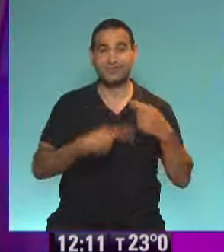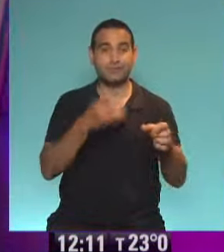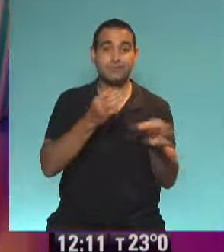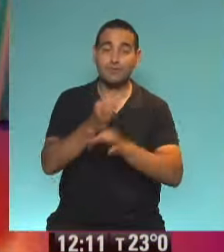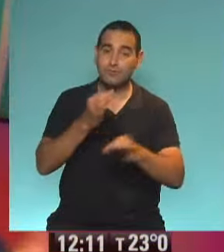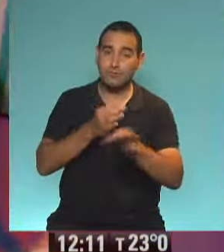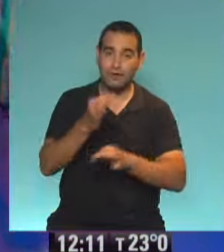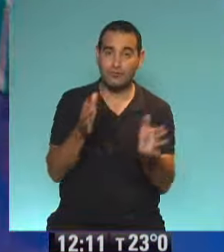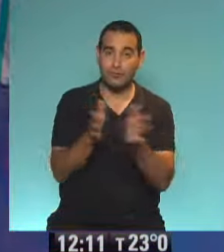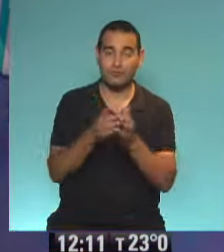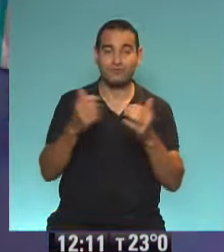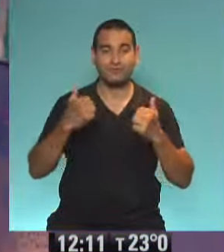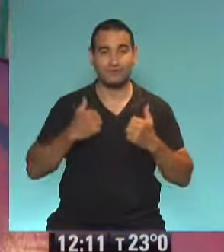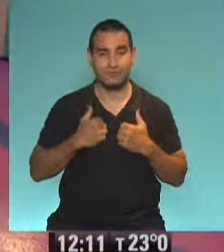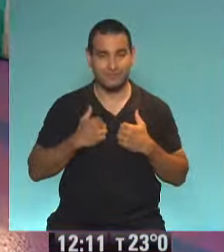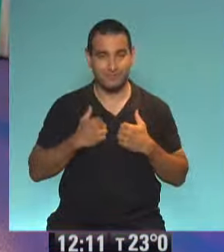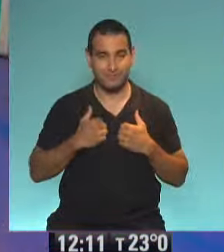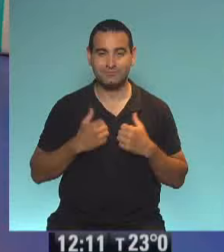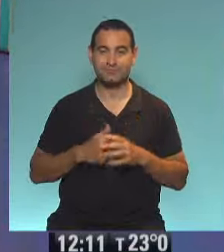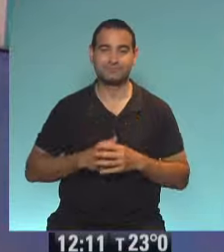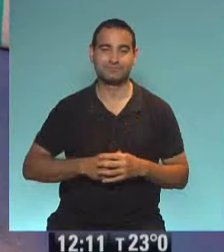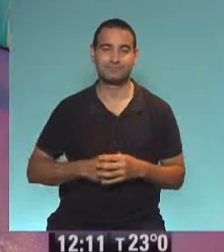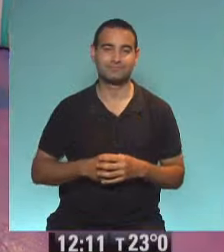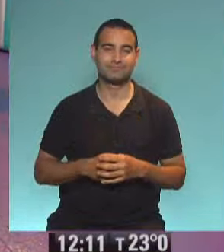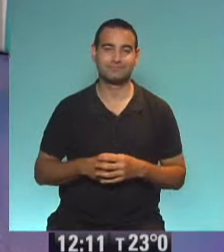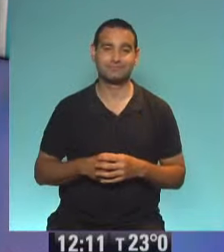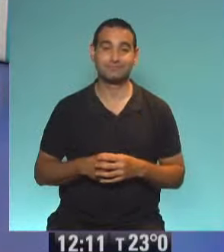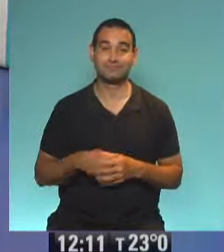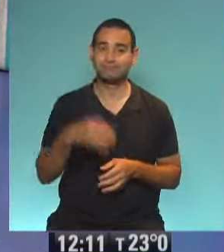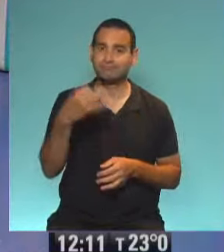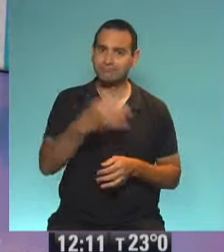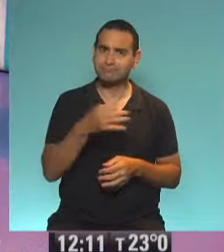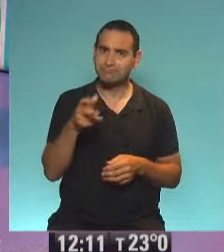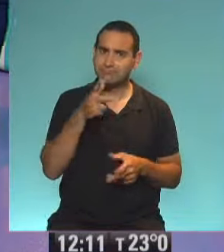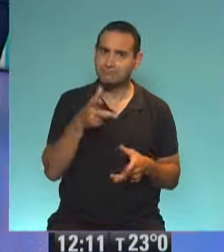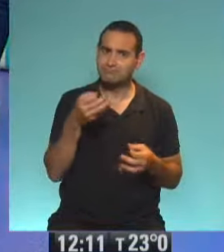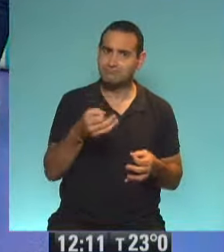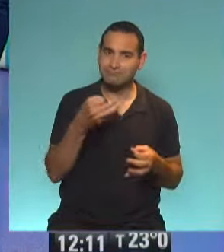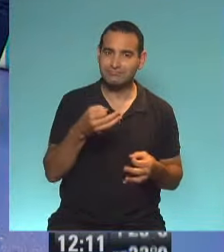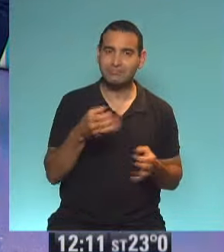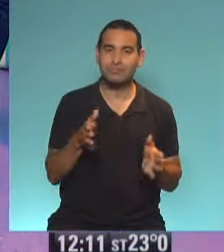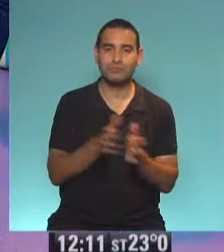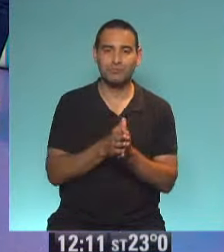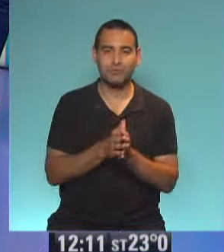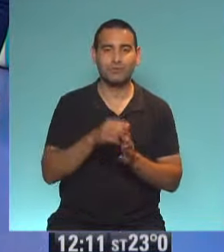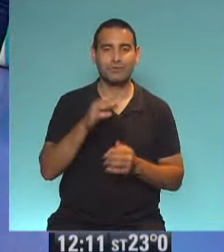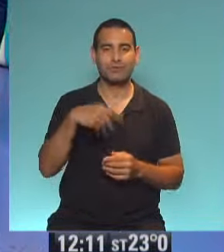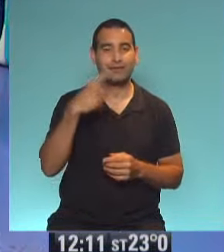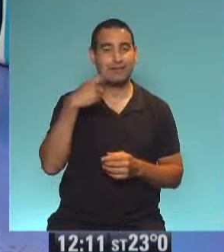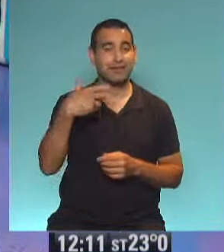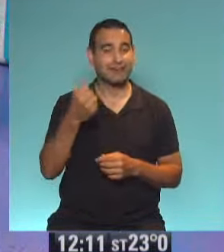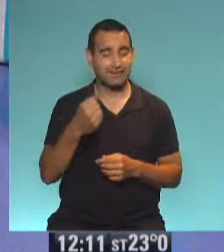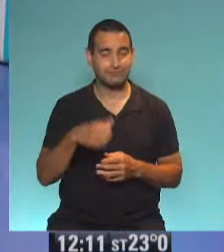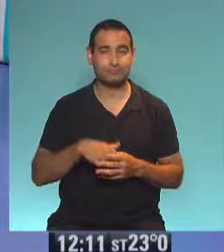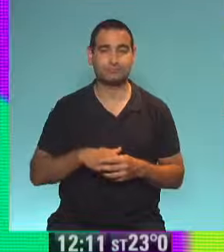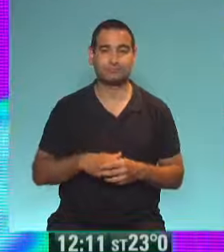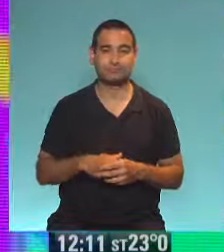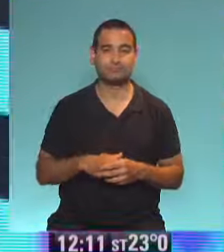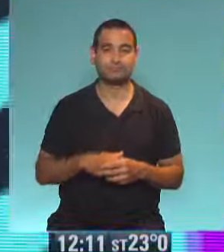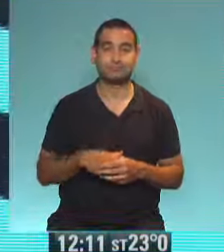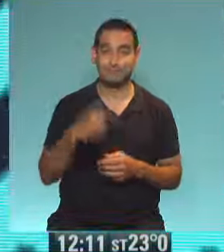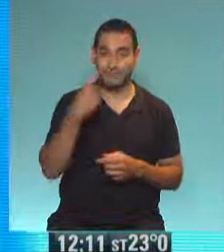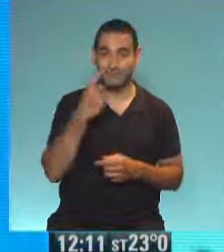Educando con Samba y con Nina. Cuarto y quinto grado, y qué bien que lo decís, con Nina. ¡Hola, Nina! ¡Claro, con Nina! Y mira, mira, mira,